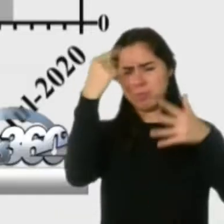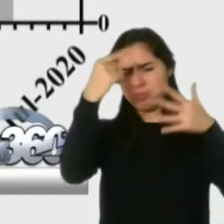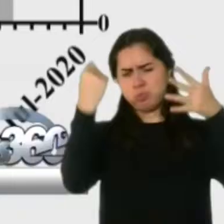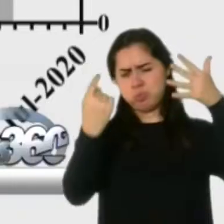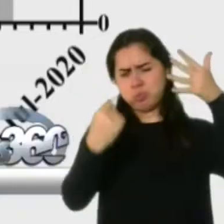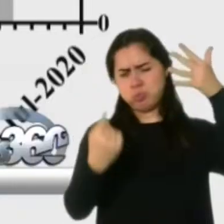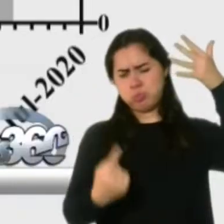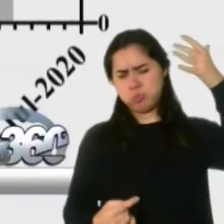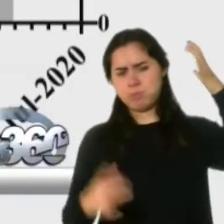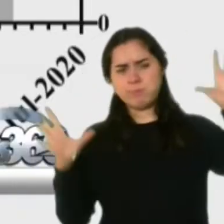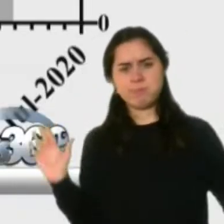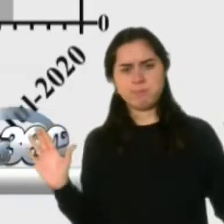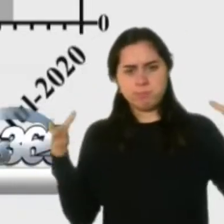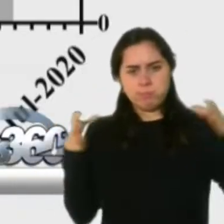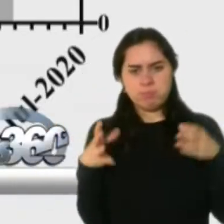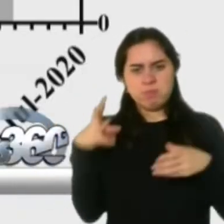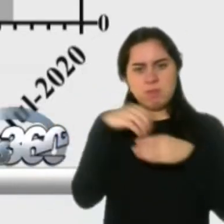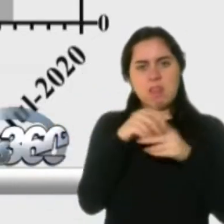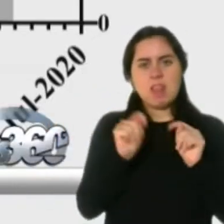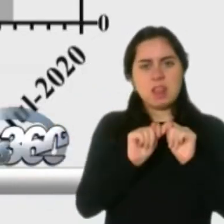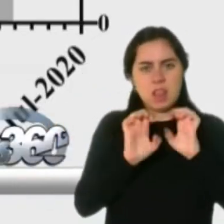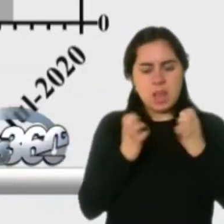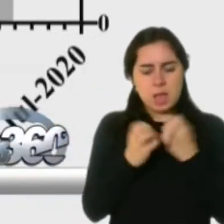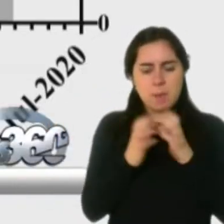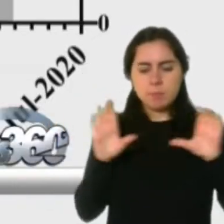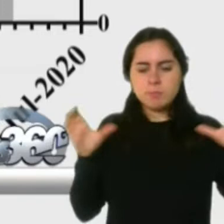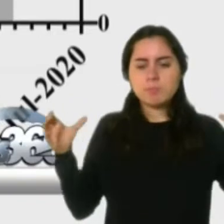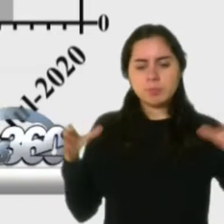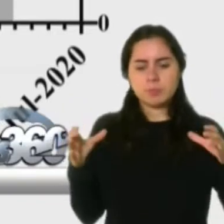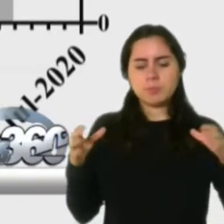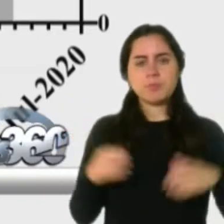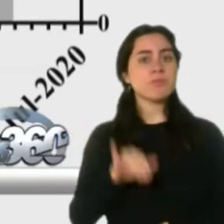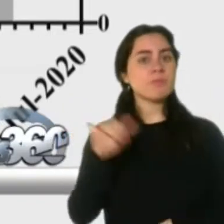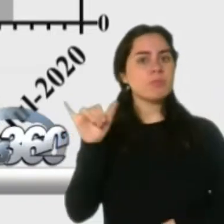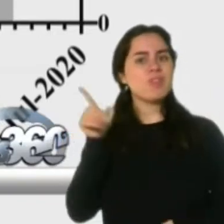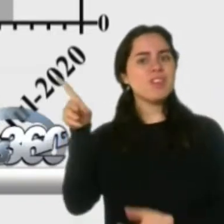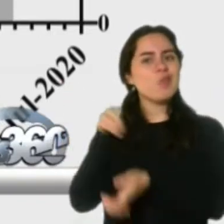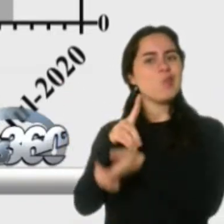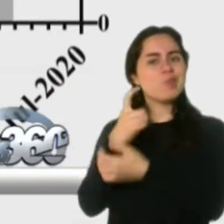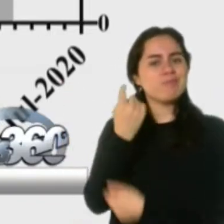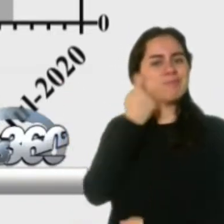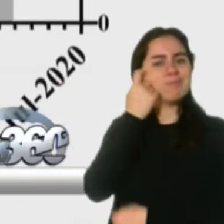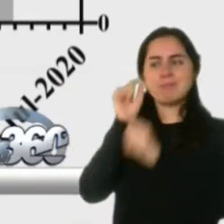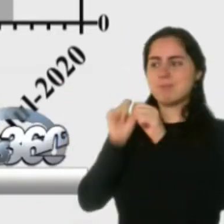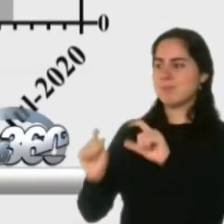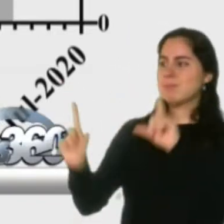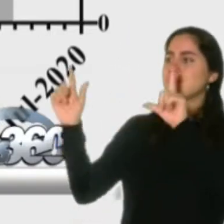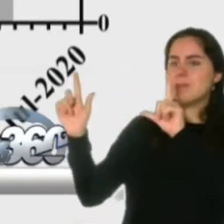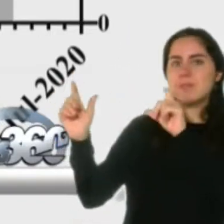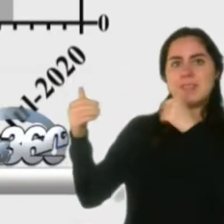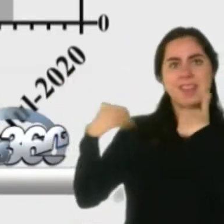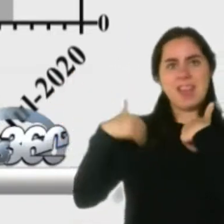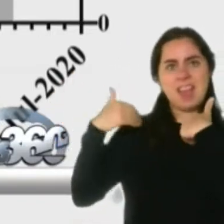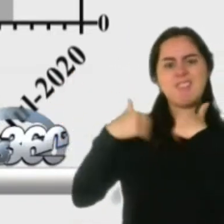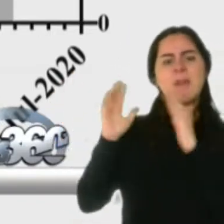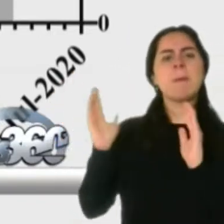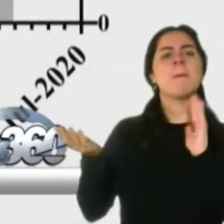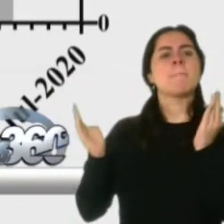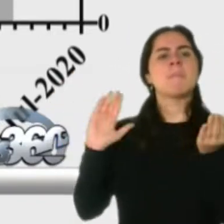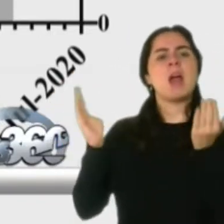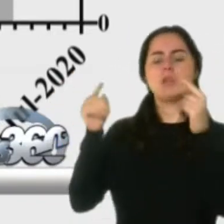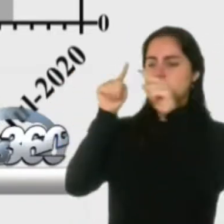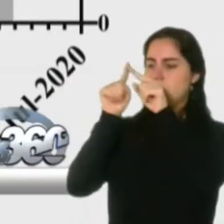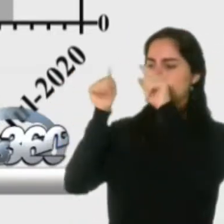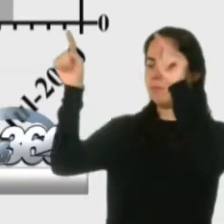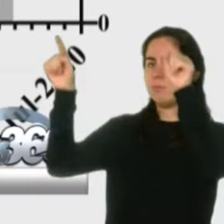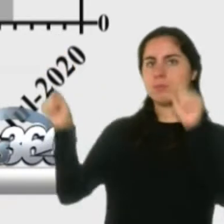Para recalcar lo que acaba de decir el doctor Valencia, tenemos aquí una tabla o una gráfica similar a la que él